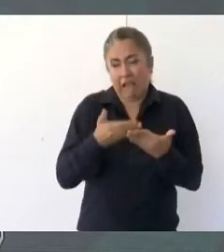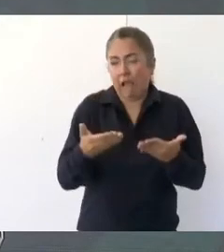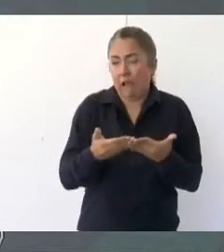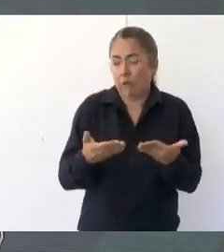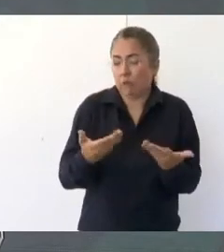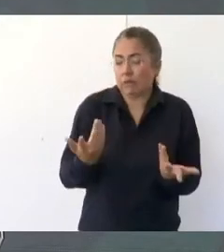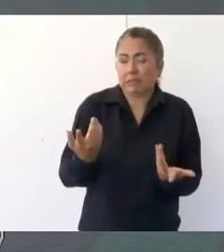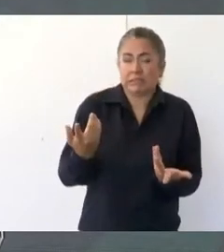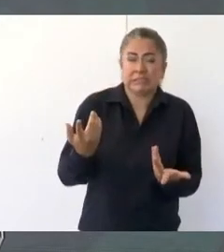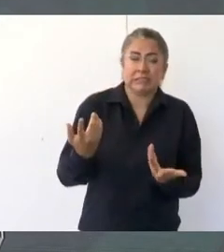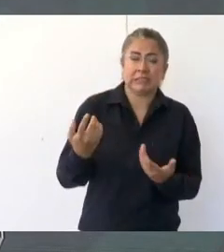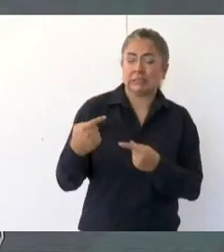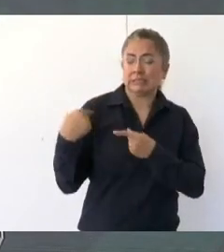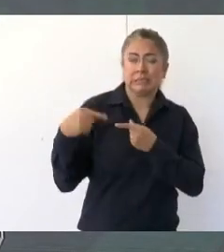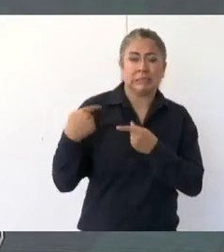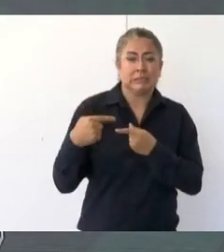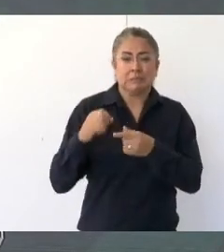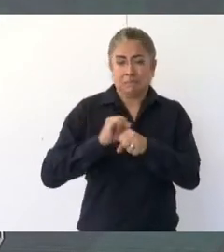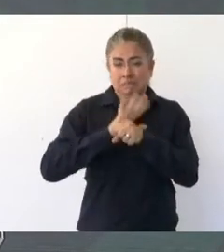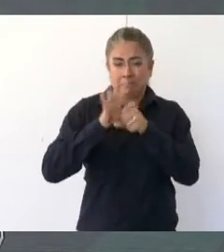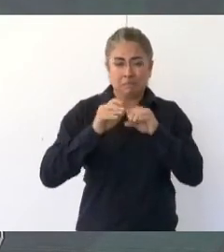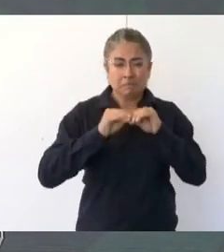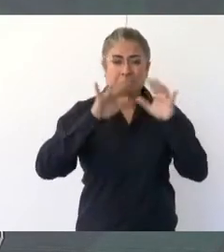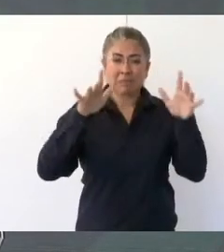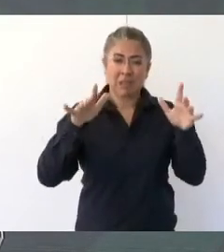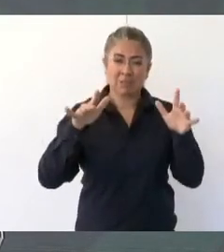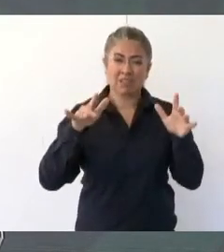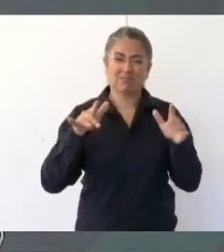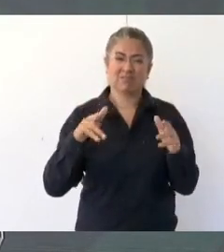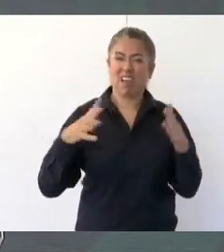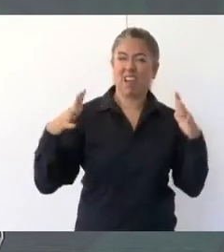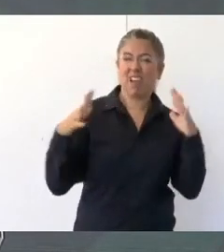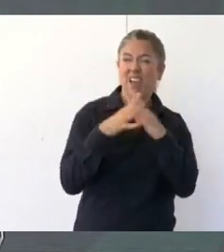sobre todo con la guerra en Ucrania,